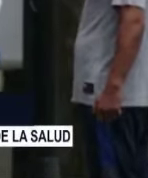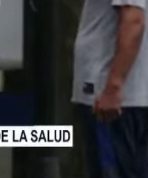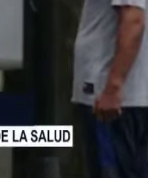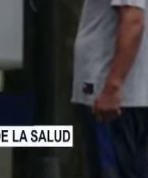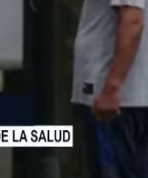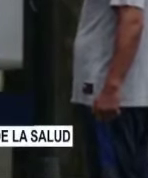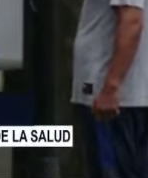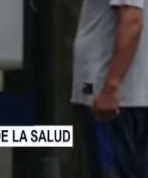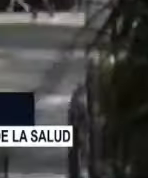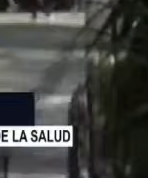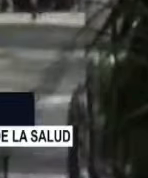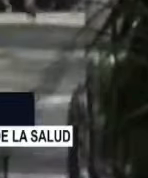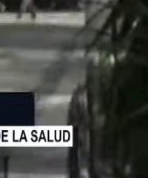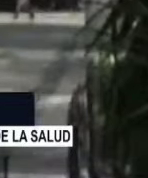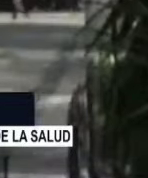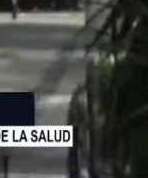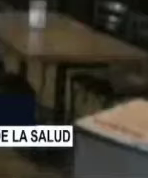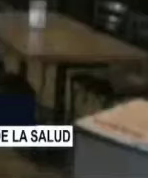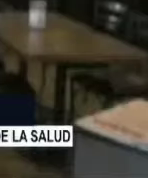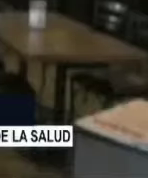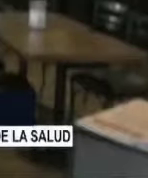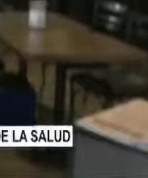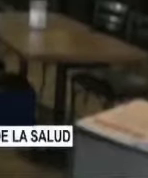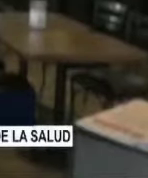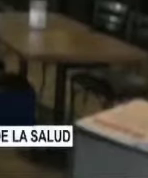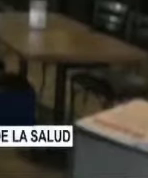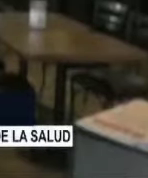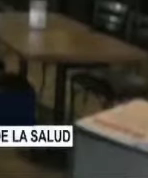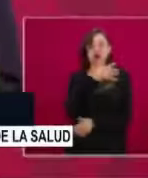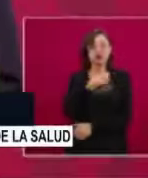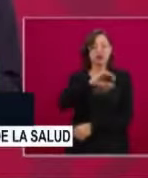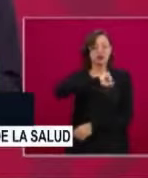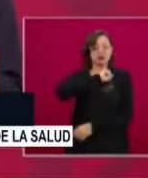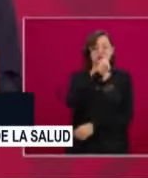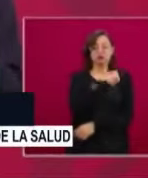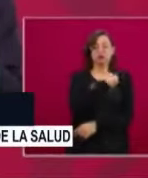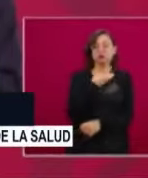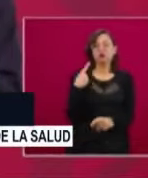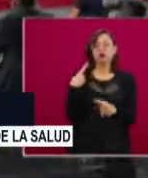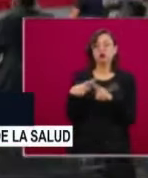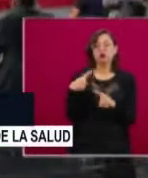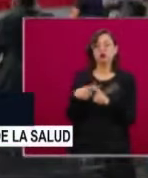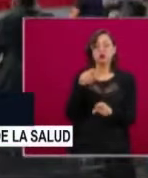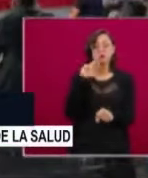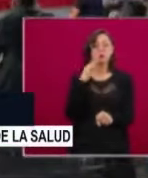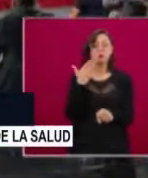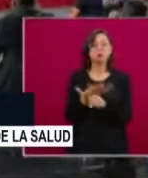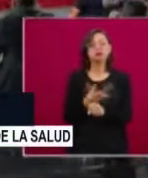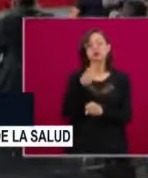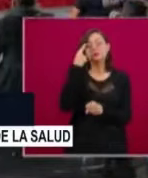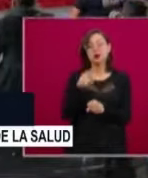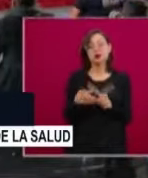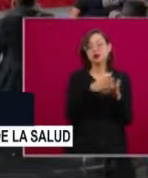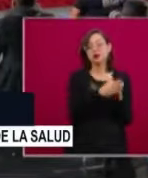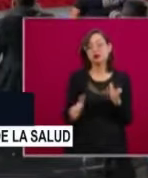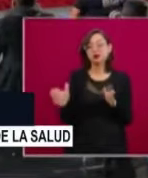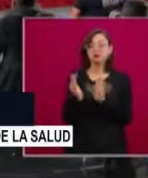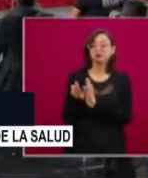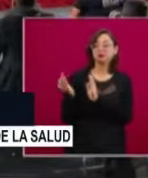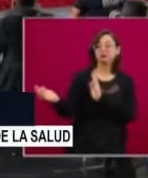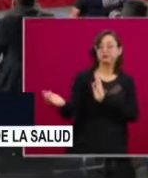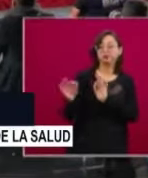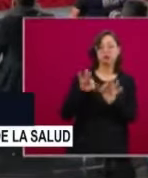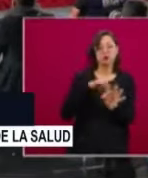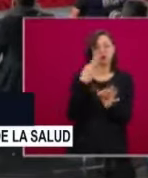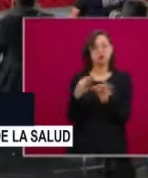respondieron lo mismo cada quien de manera independiente dijeron es una hipótesis científica interesante pero todavía dista mucho de ser